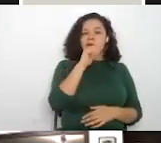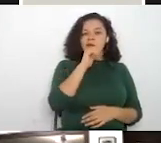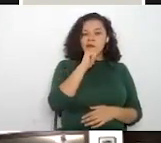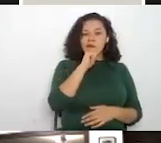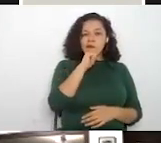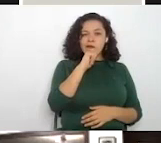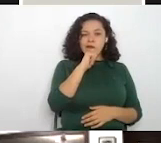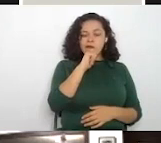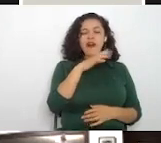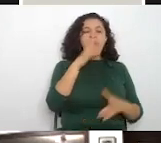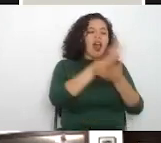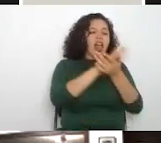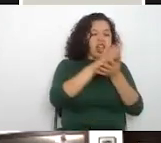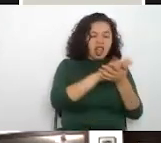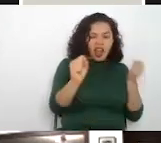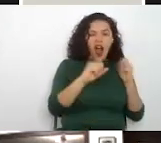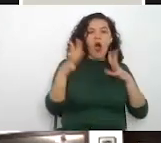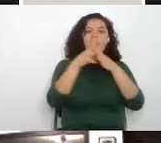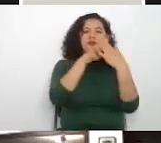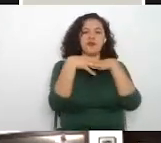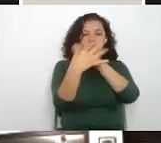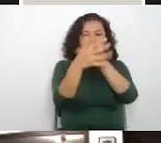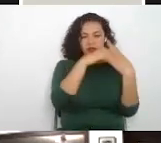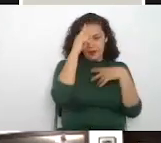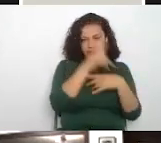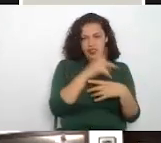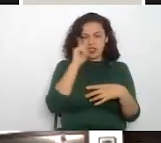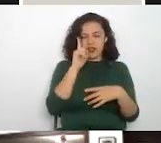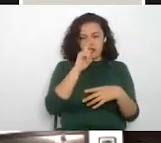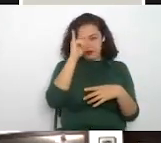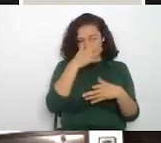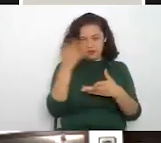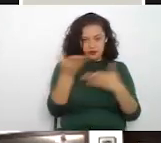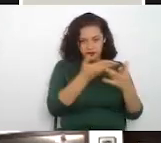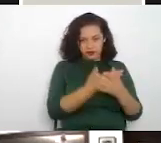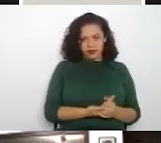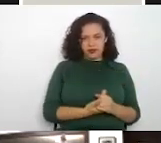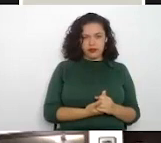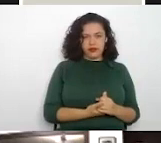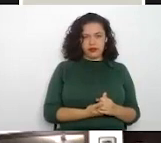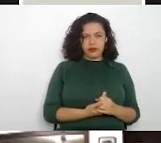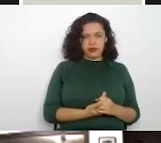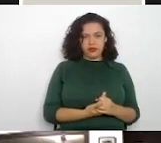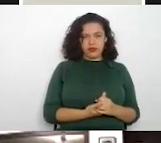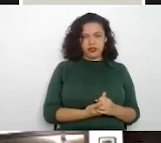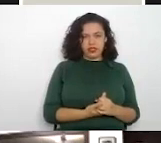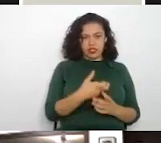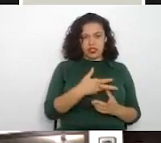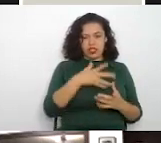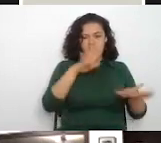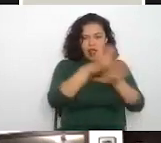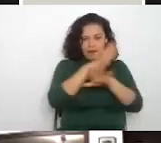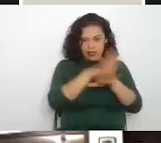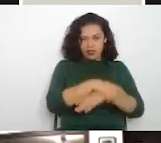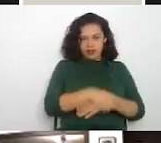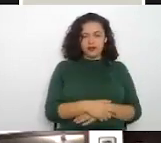o combinar, como lo vemos en la siguiente diapositiva, sería cambiar. Y en este punto